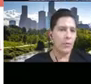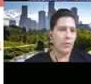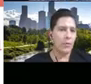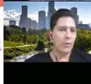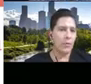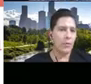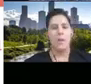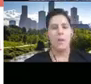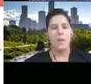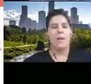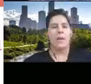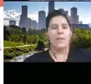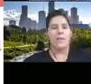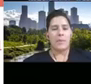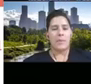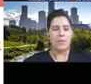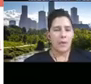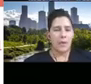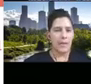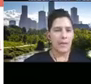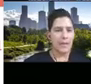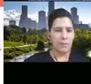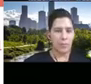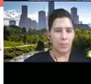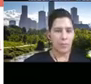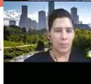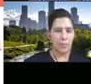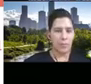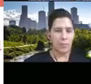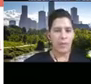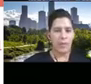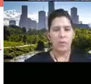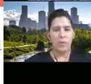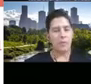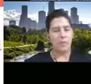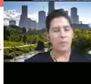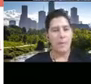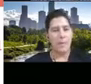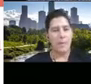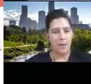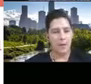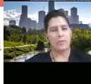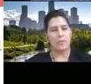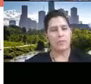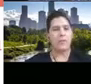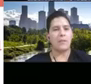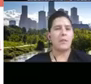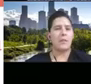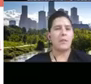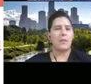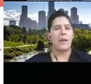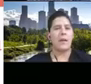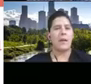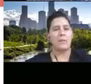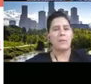energético. De repente yo sé que van a mandar clientes por tema de negocios, entonces simplemente quiero que mapeen que en esta zona se encuentran